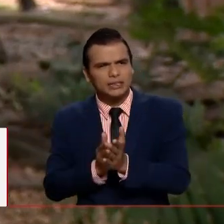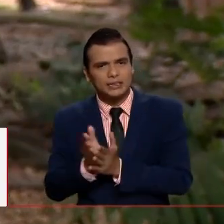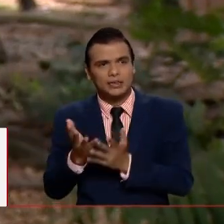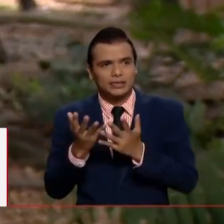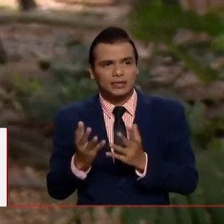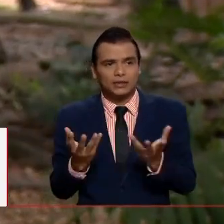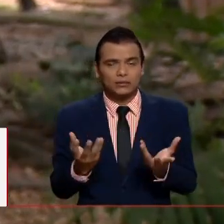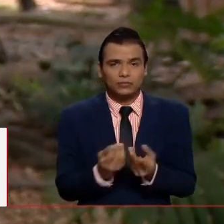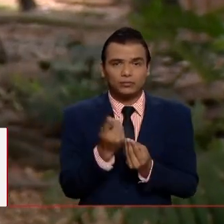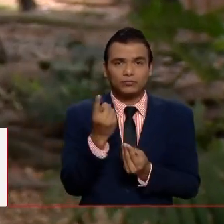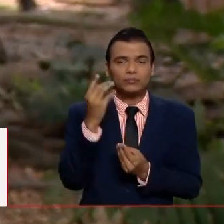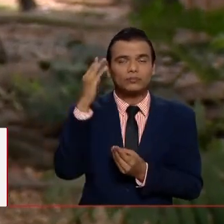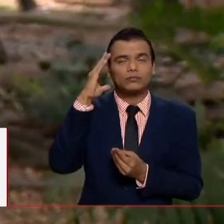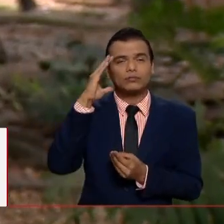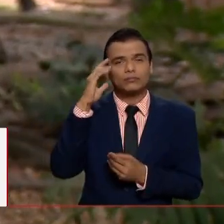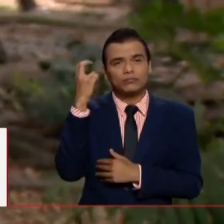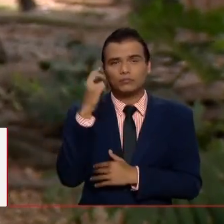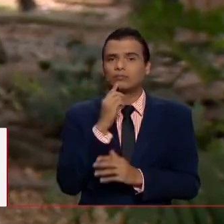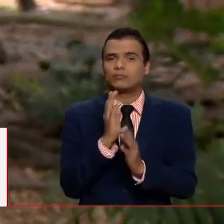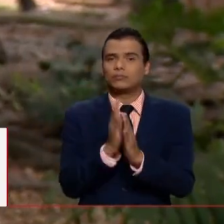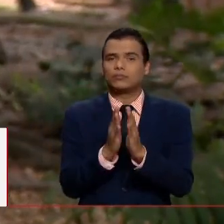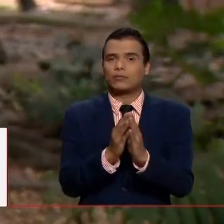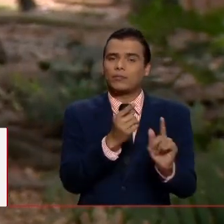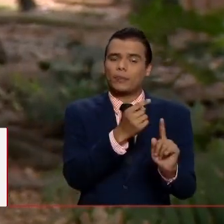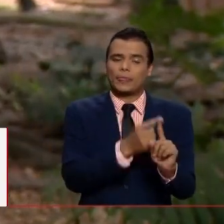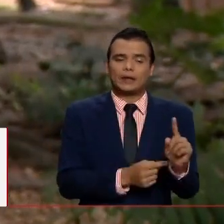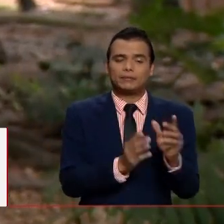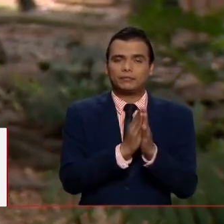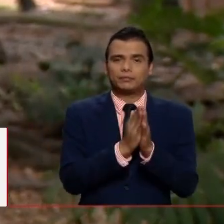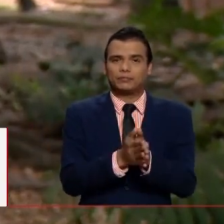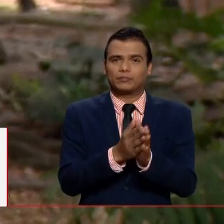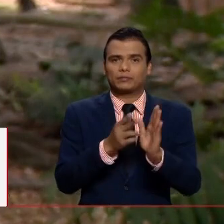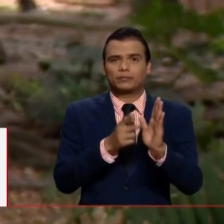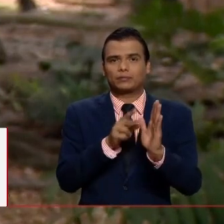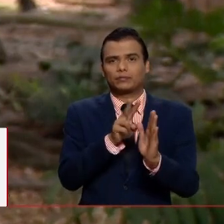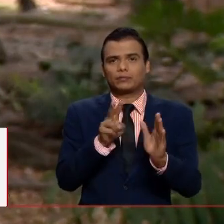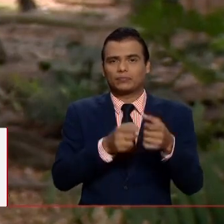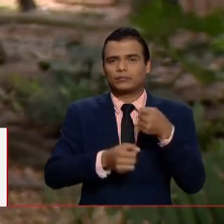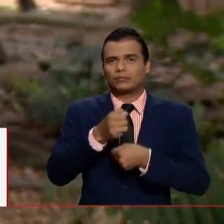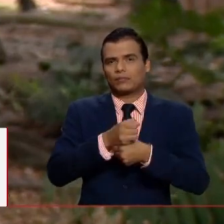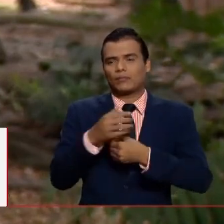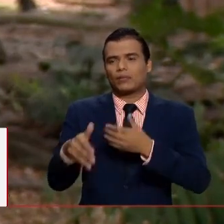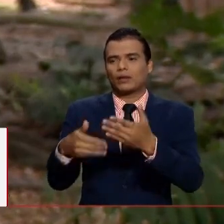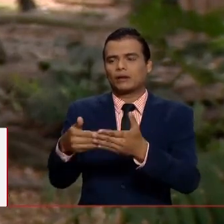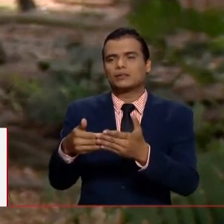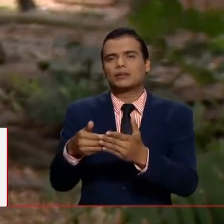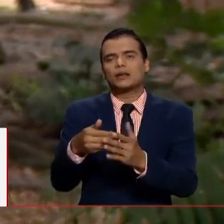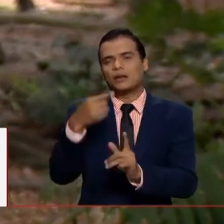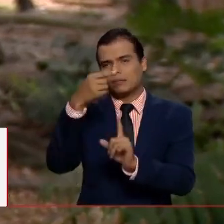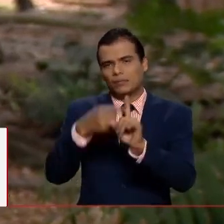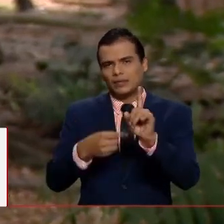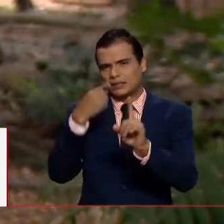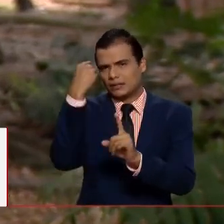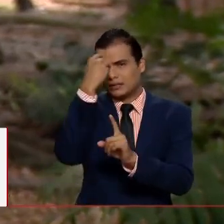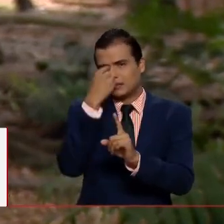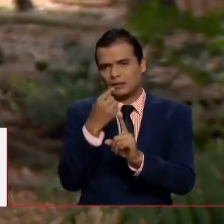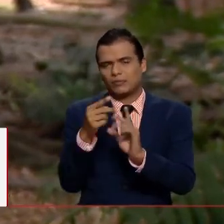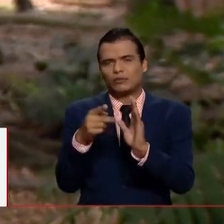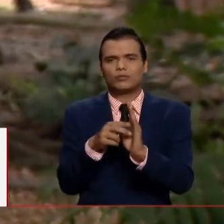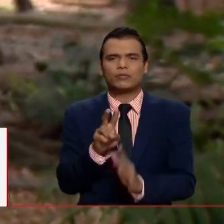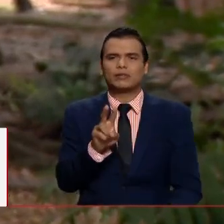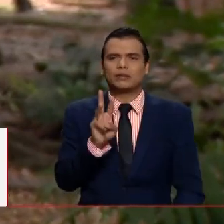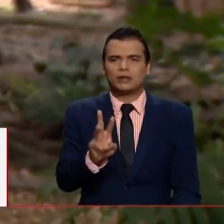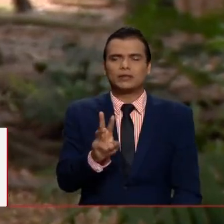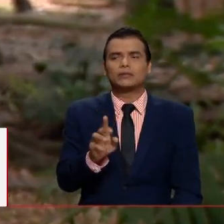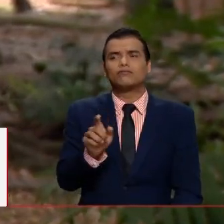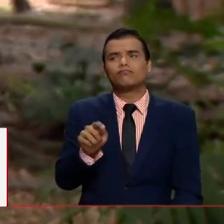Según el ente investigador, se pudo determinar que desde diciembre de 2022 hasta septiembre de 2023, estos individuos